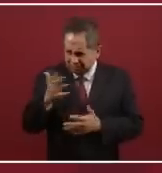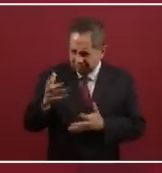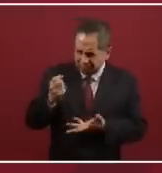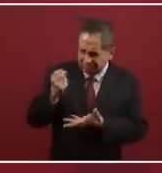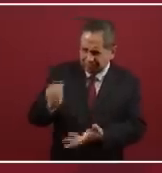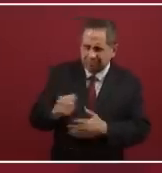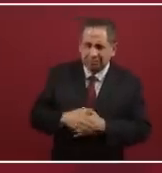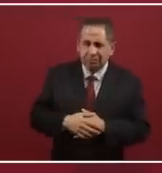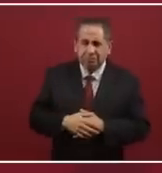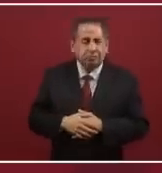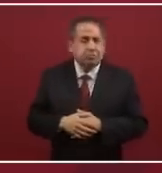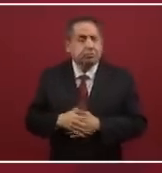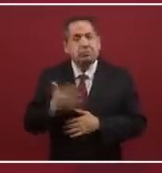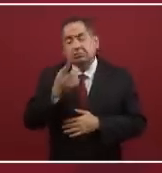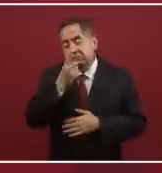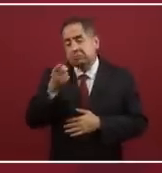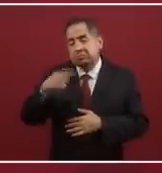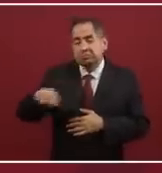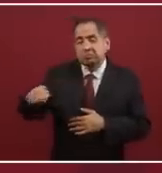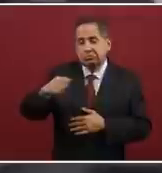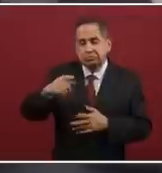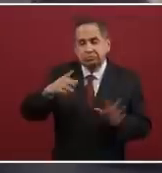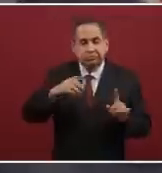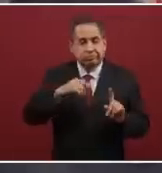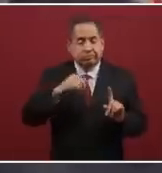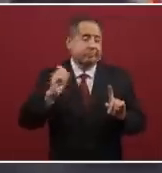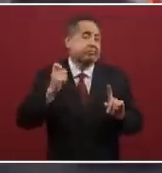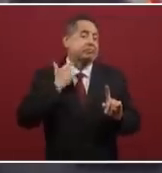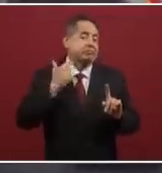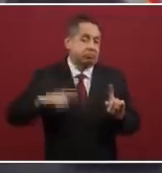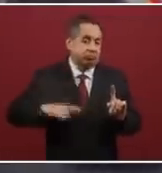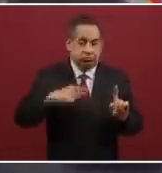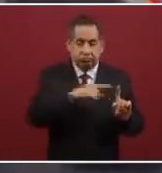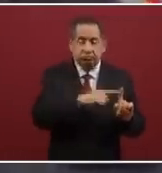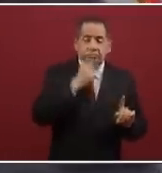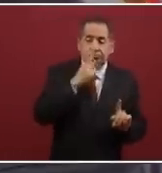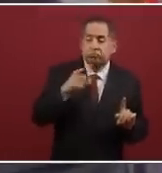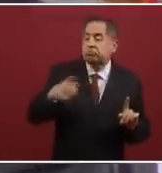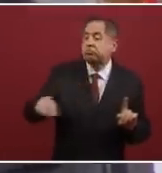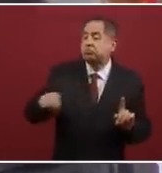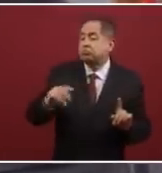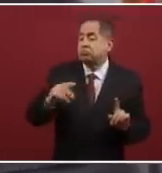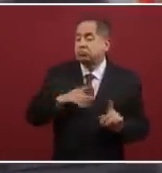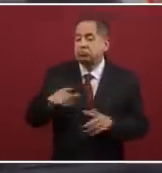porque no tenían, según las autoridades, los